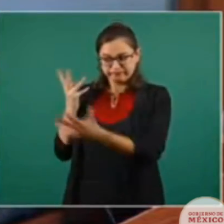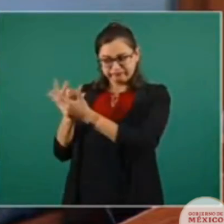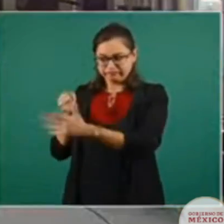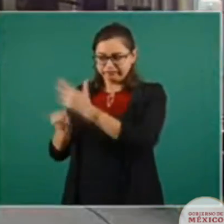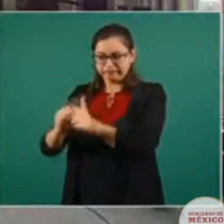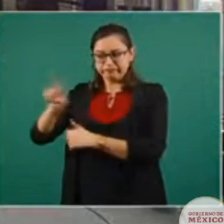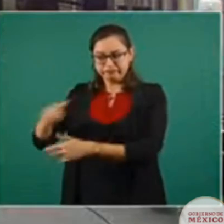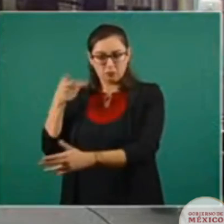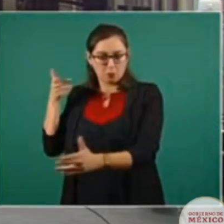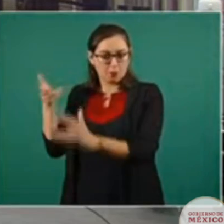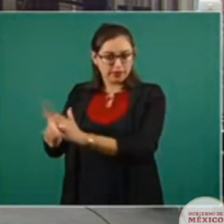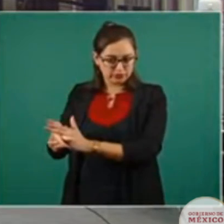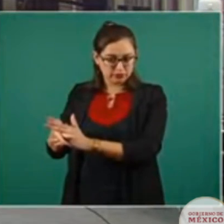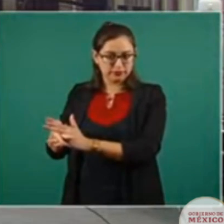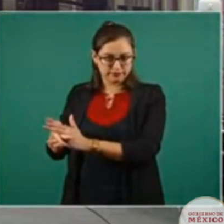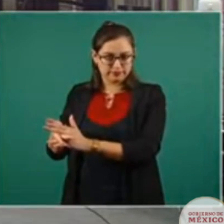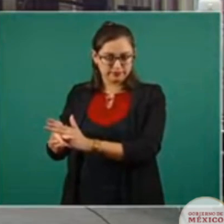1825.